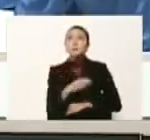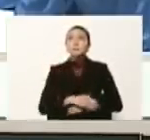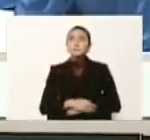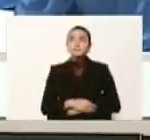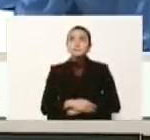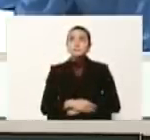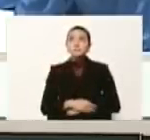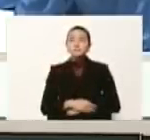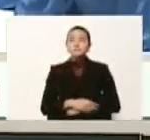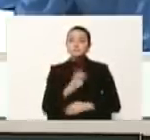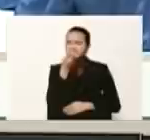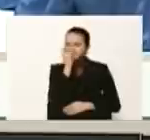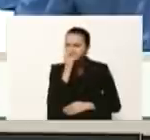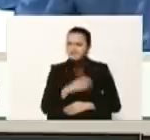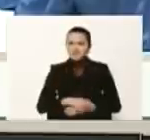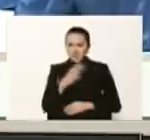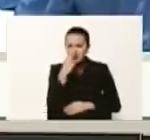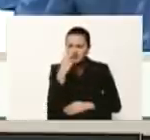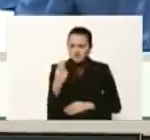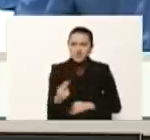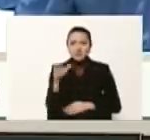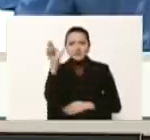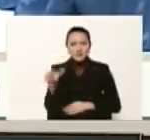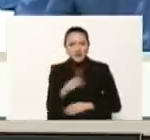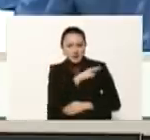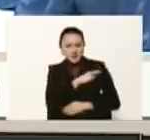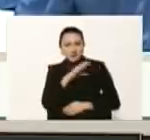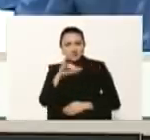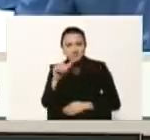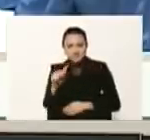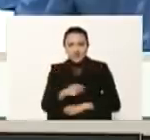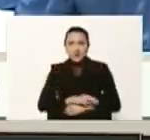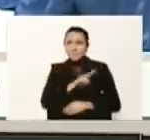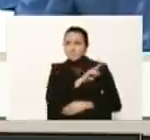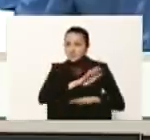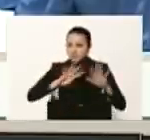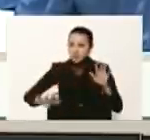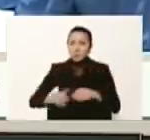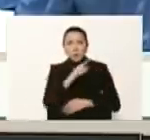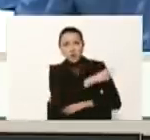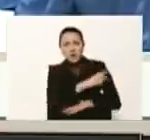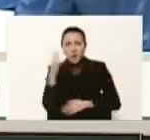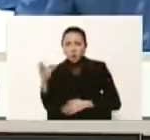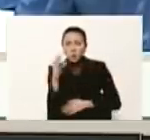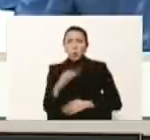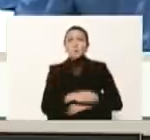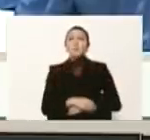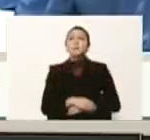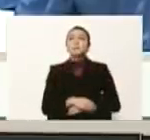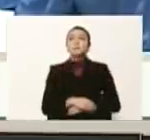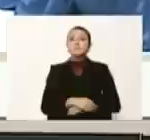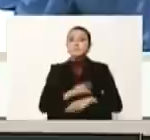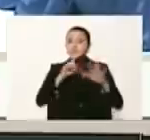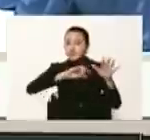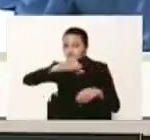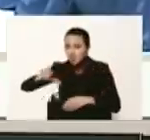Bueno, cosa curiosa, visita del jefe de la CIA, 29 de junio, a Colombia. 6 de